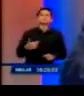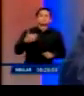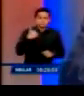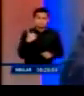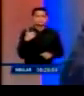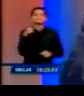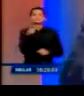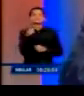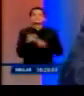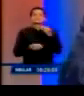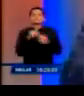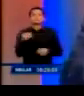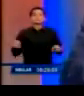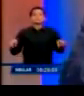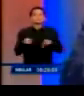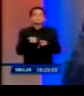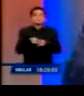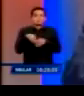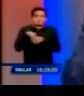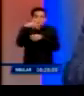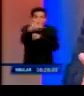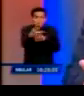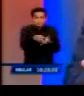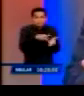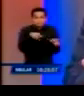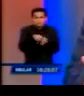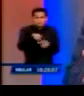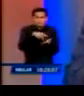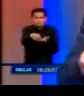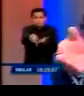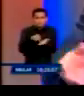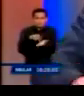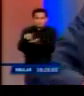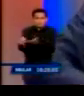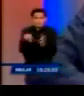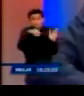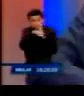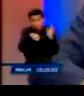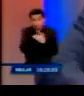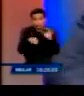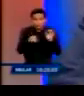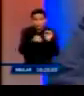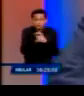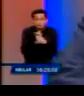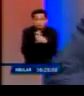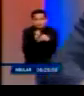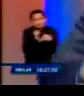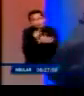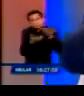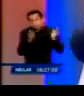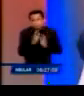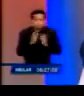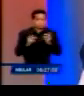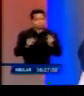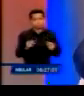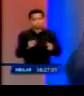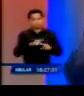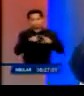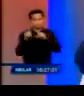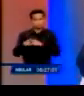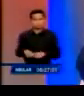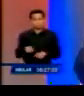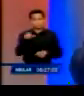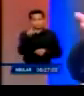que va a poder tener es un canal de cargo o descarga, ya sea a través de su banco de confianza o ya sea a través del dinero que esté en su billetera, se